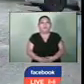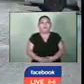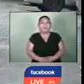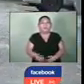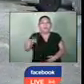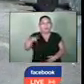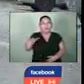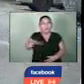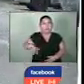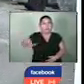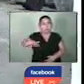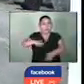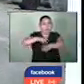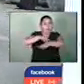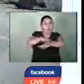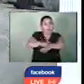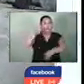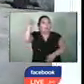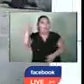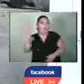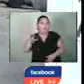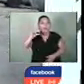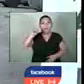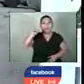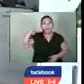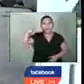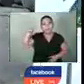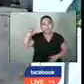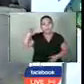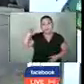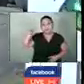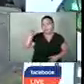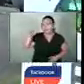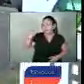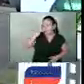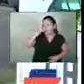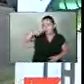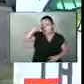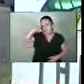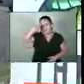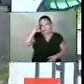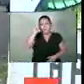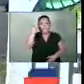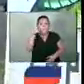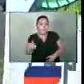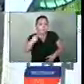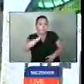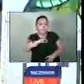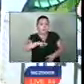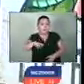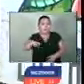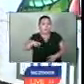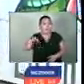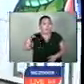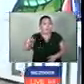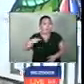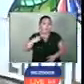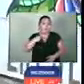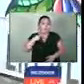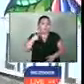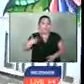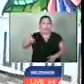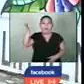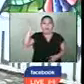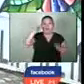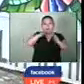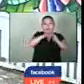Palma, en el departamento de Chalatenango, para conocer el trabajo que está realizando un empresario, pues fue uno de los que se vio afectados tras la